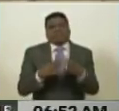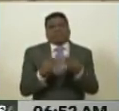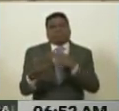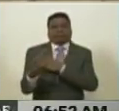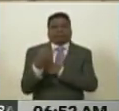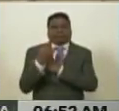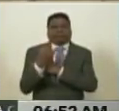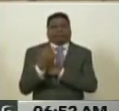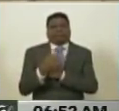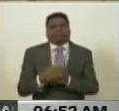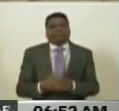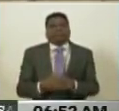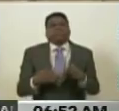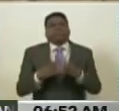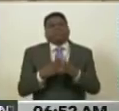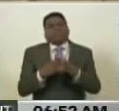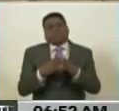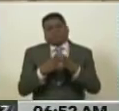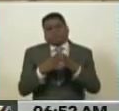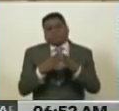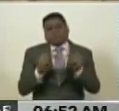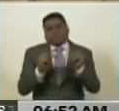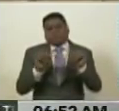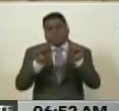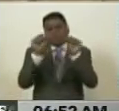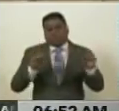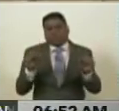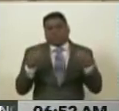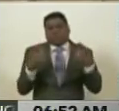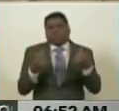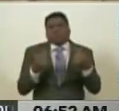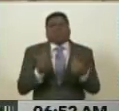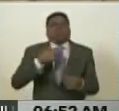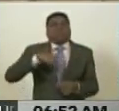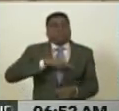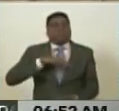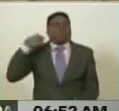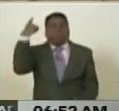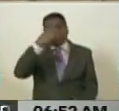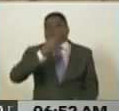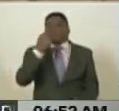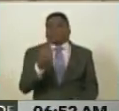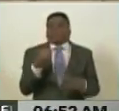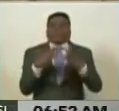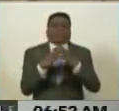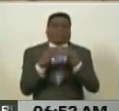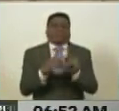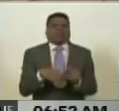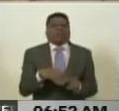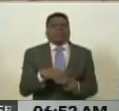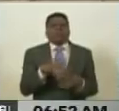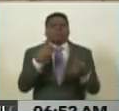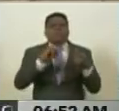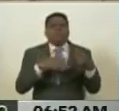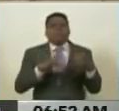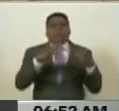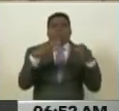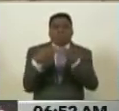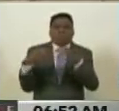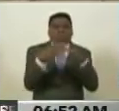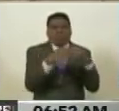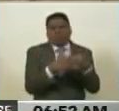esta situación de guerra económica contra la cual nosotros estamos combatiendo y en la cual estamos seguros que con acciones como los CPT, consejos productivos de